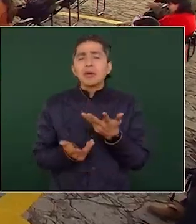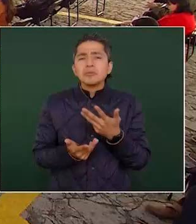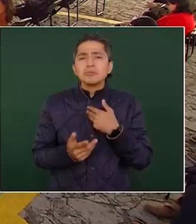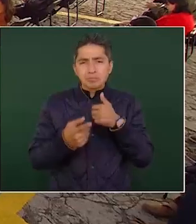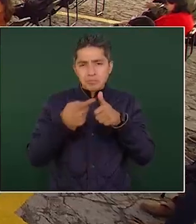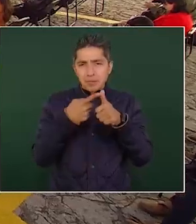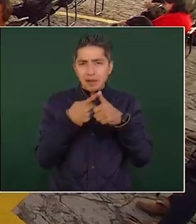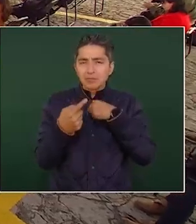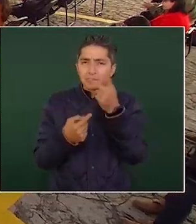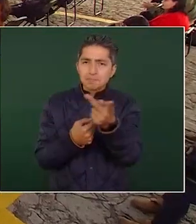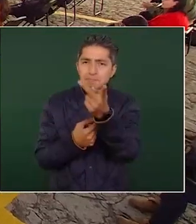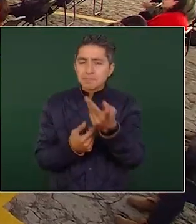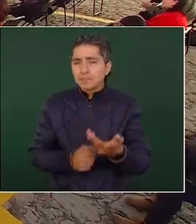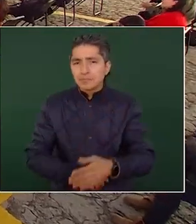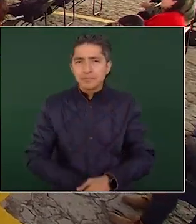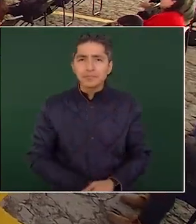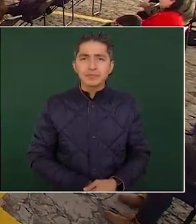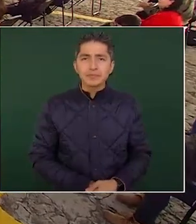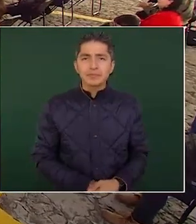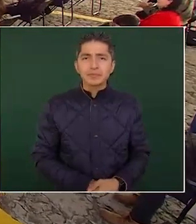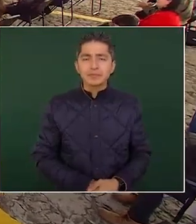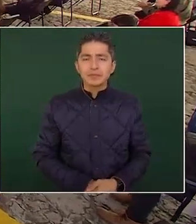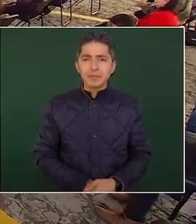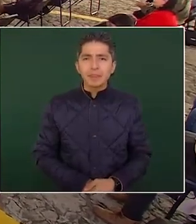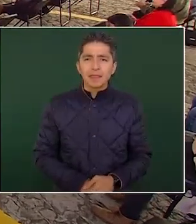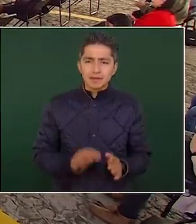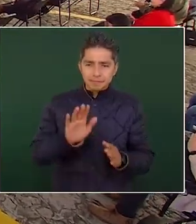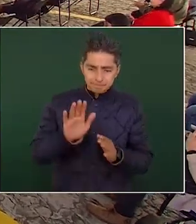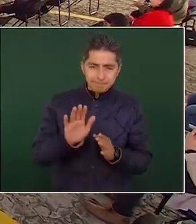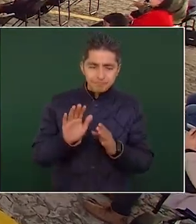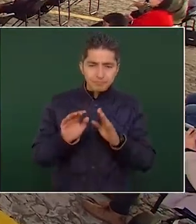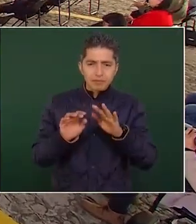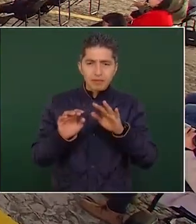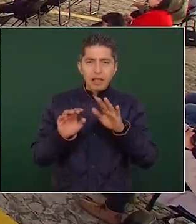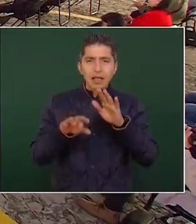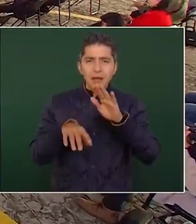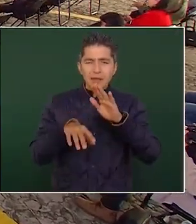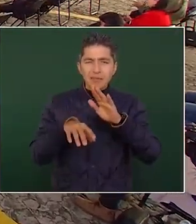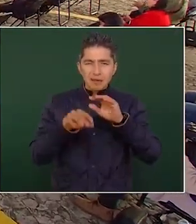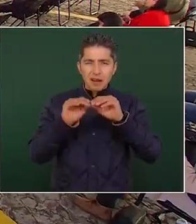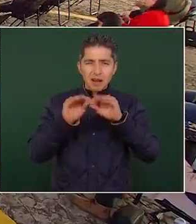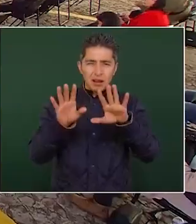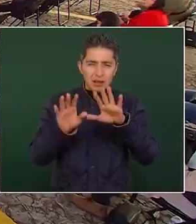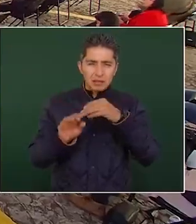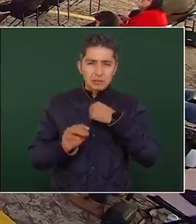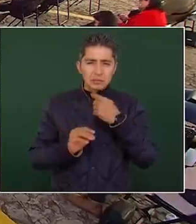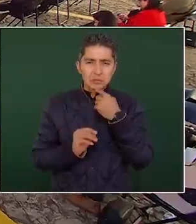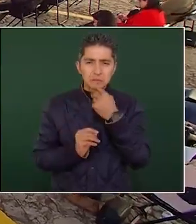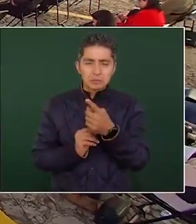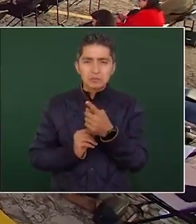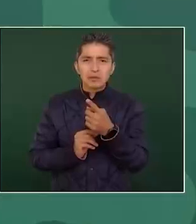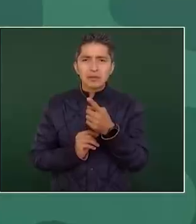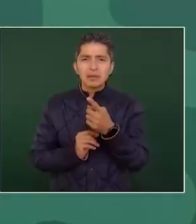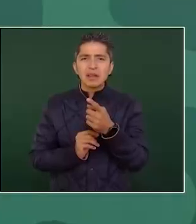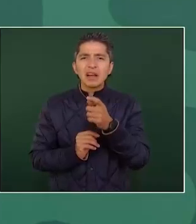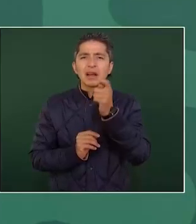primera pregunta. Sí, hay que aclarar que las